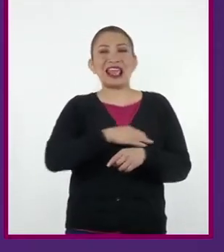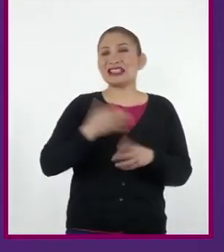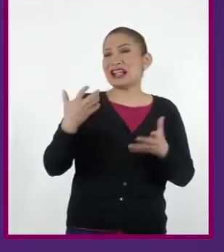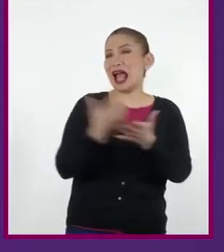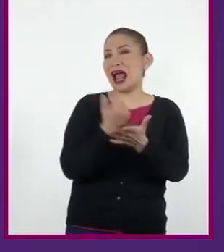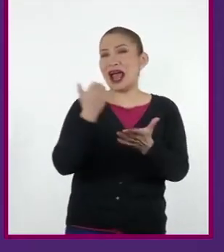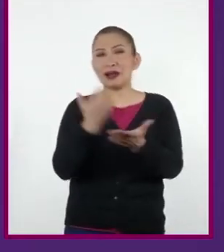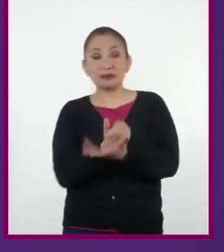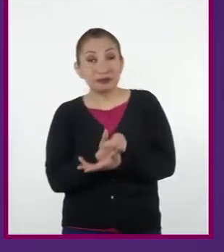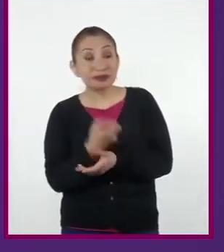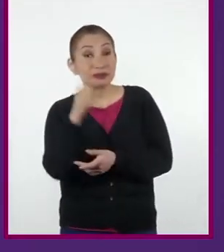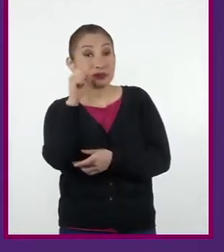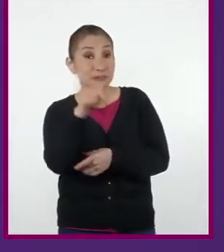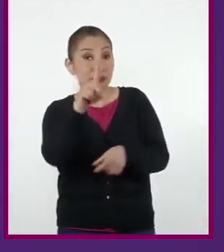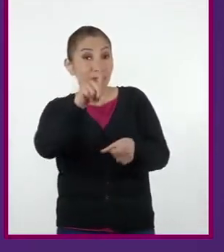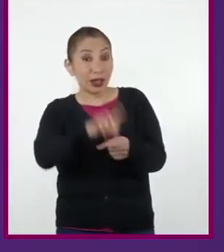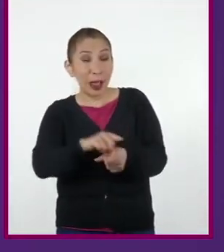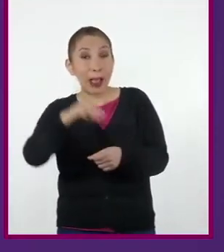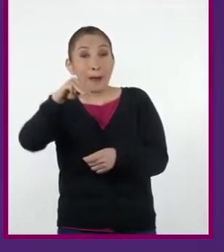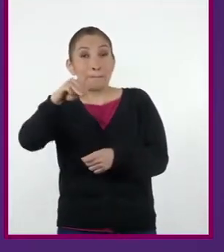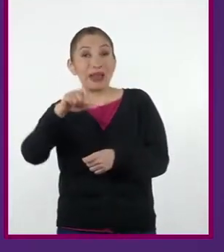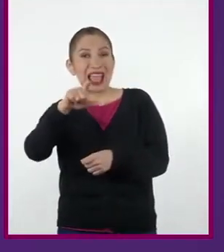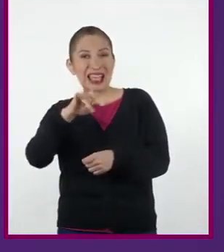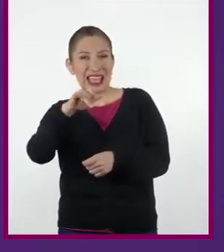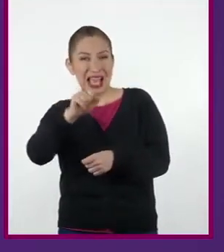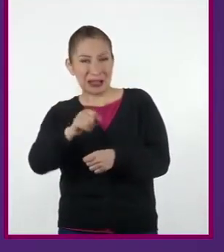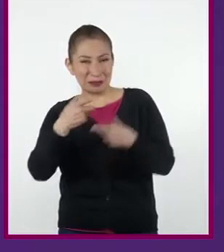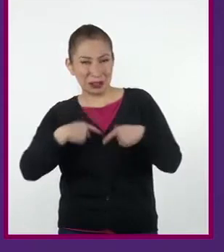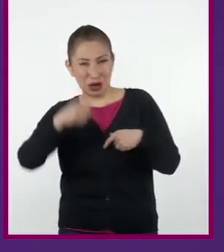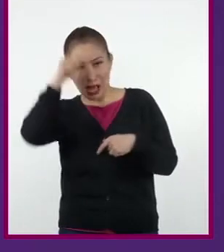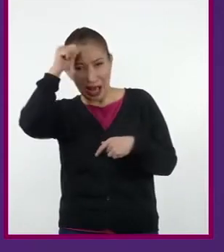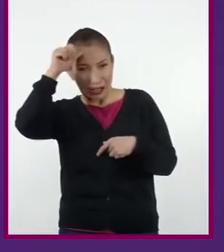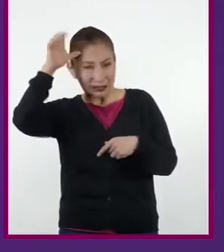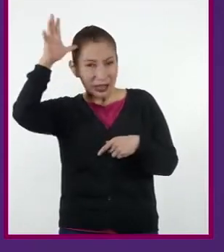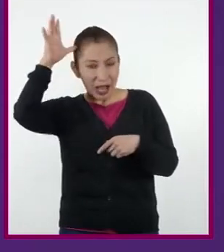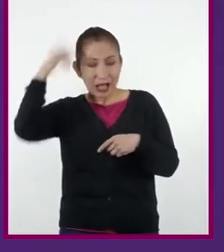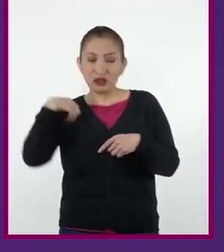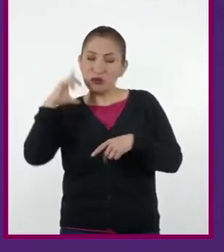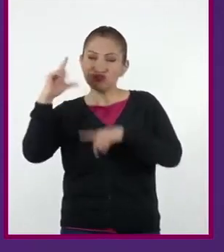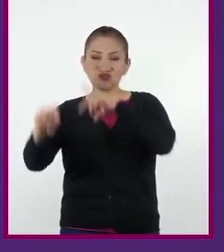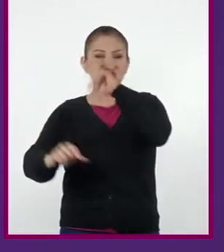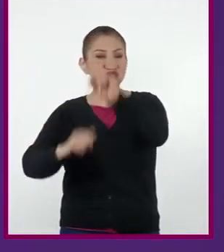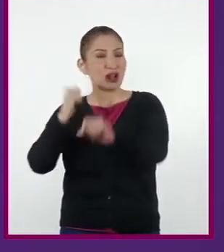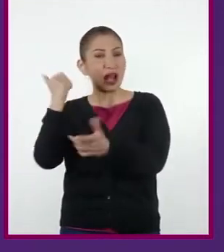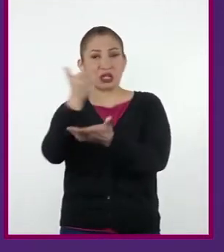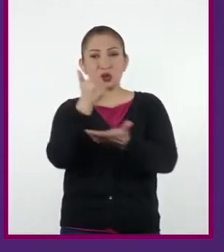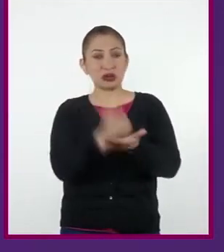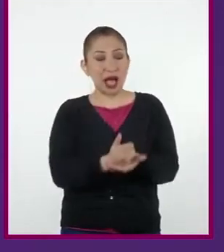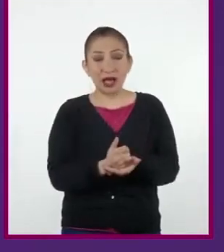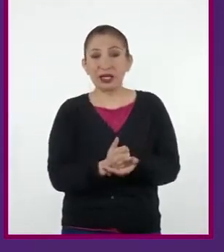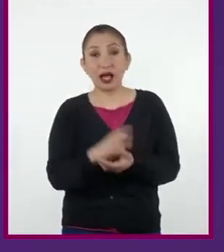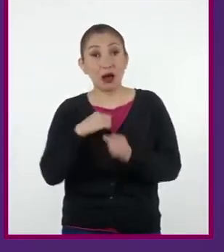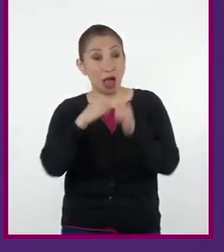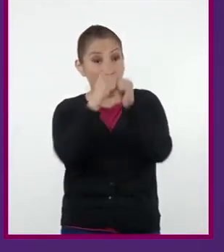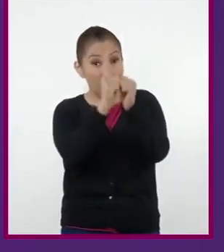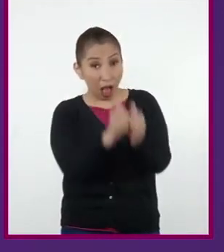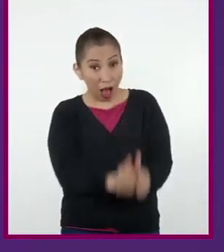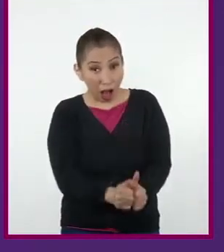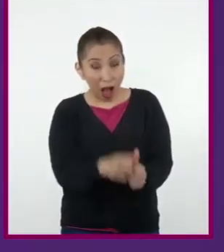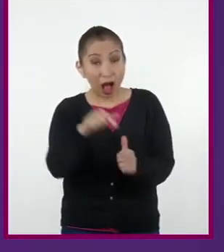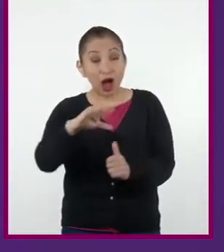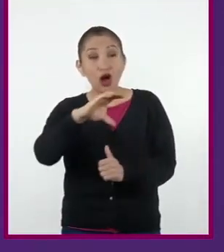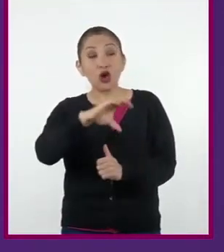victoria. Ese mismo día los mexicas empezamos a abandonar nuestra ciudad. No estuvimos mucho tiempo